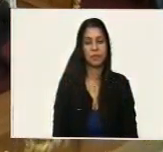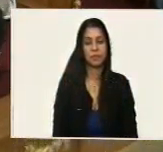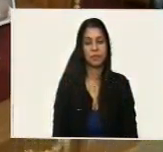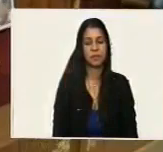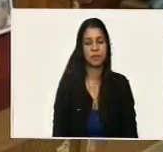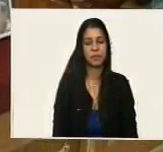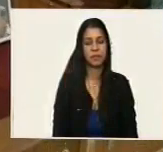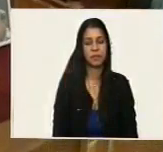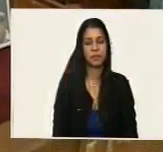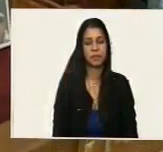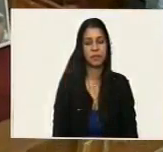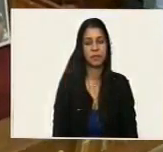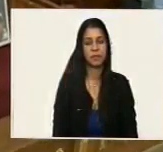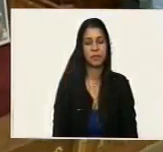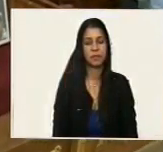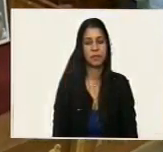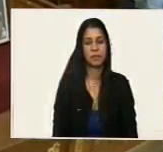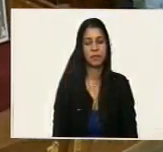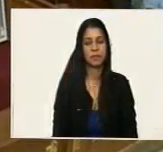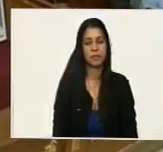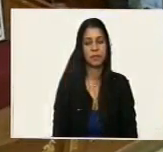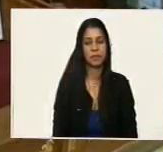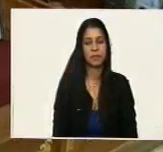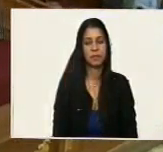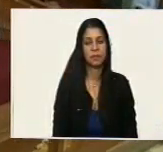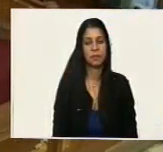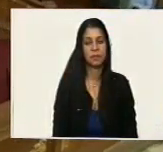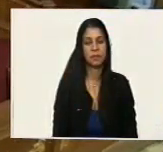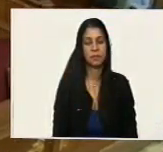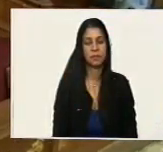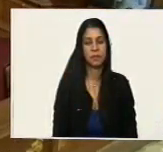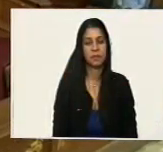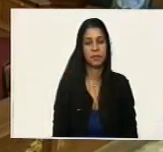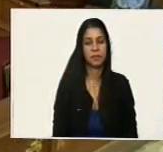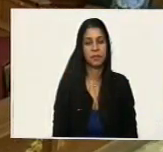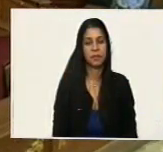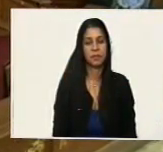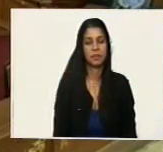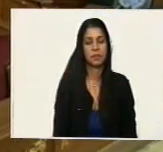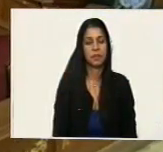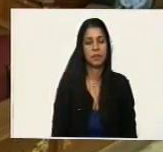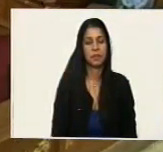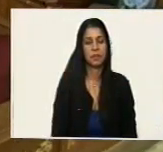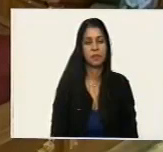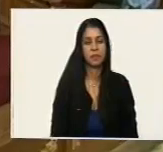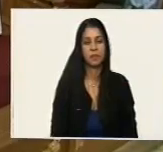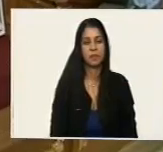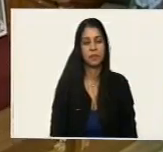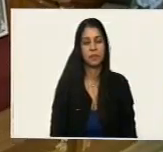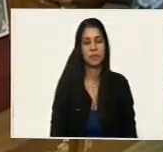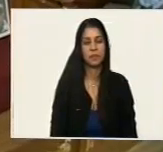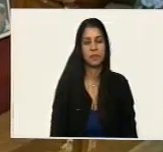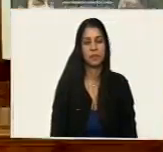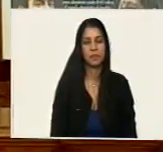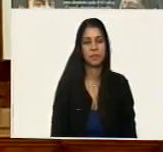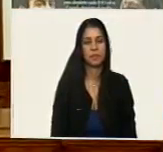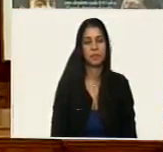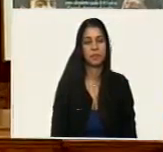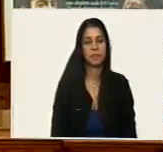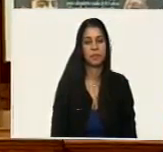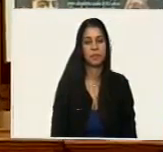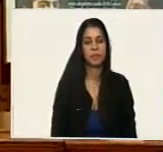escoger a los 4 nuevos miembros de la dirección del Banco Central de Venezuela, quienes presentaron recientemente sus denuncias. En estos momentos,